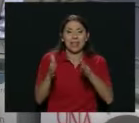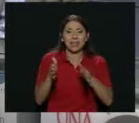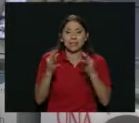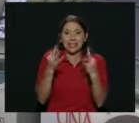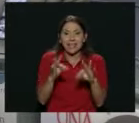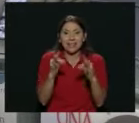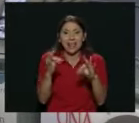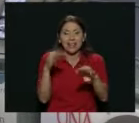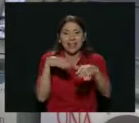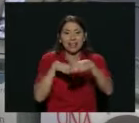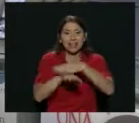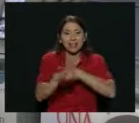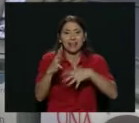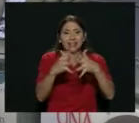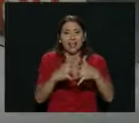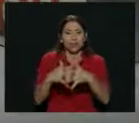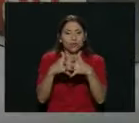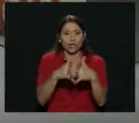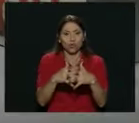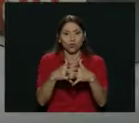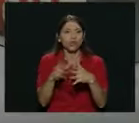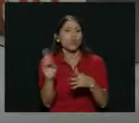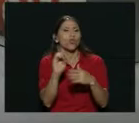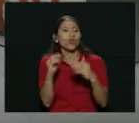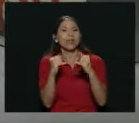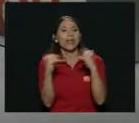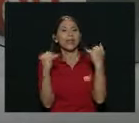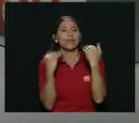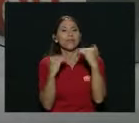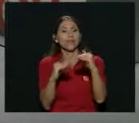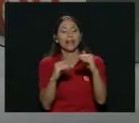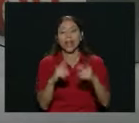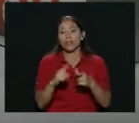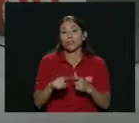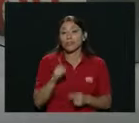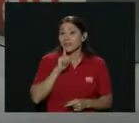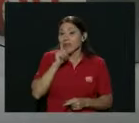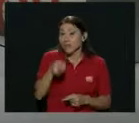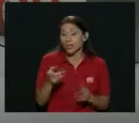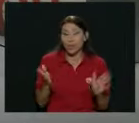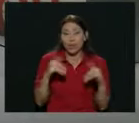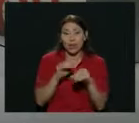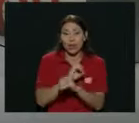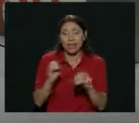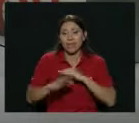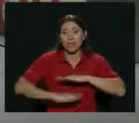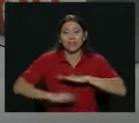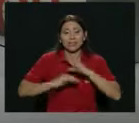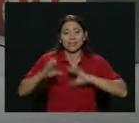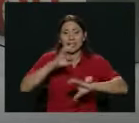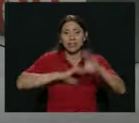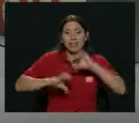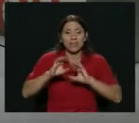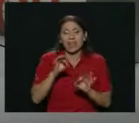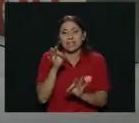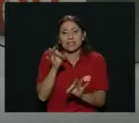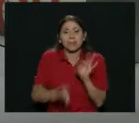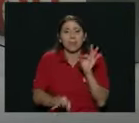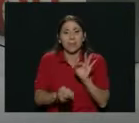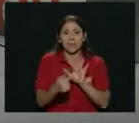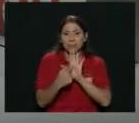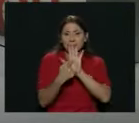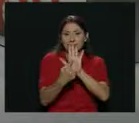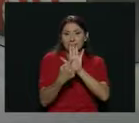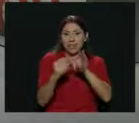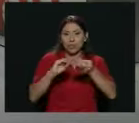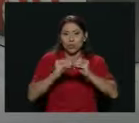Unidos. Entonces han planteado, sin una base científica, simplemente presentando los números, que